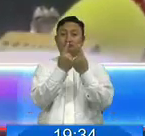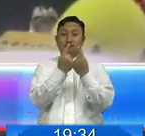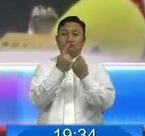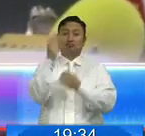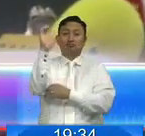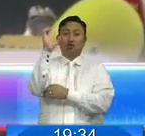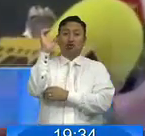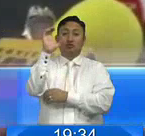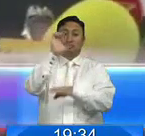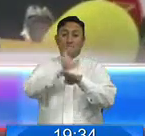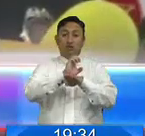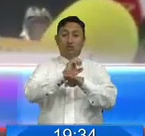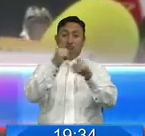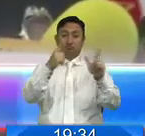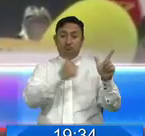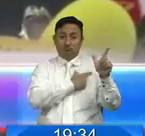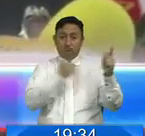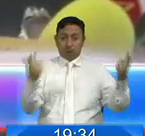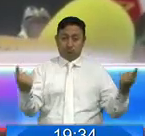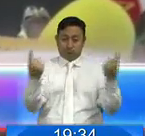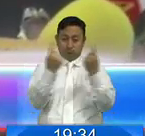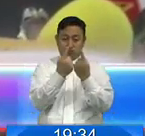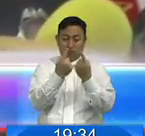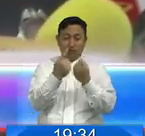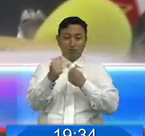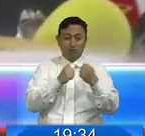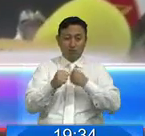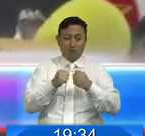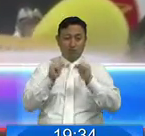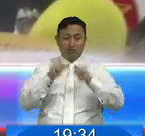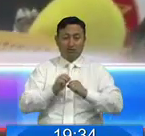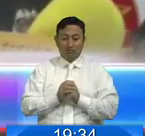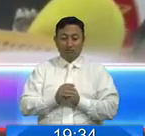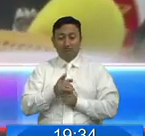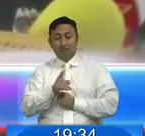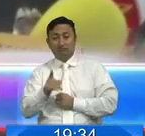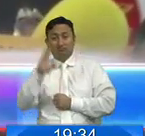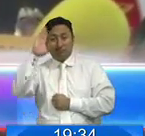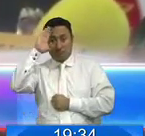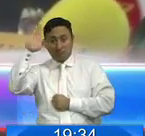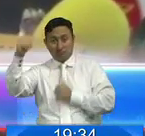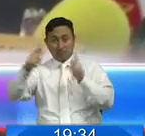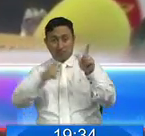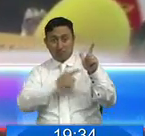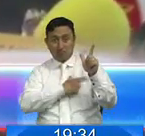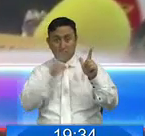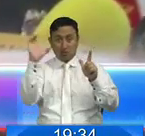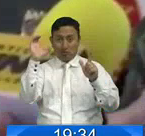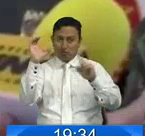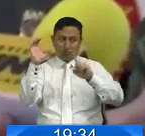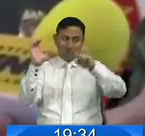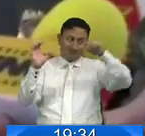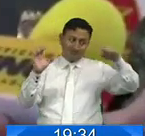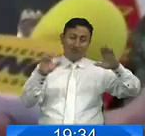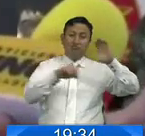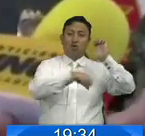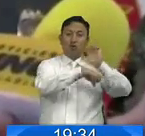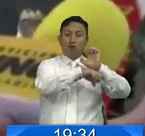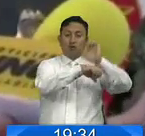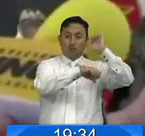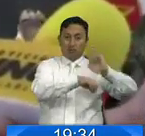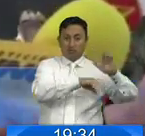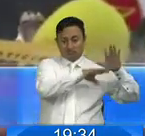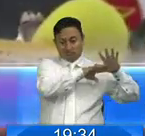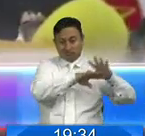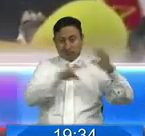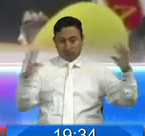personal del ejército de Ecuador para que esos esfuerzos no solamente sean por parte de policía y de ejército en el sentido de Colombia, sino que podamos hacer un